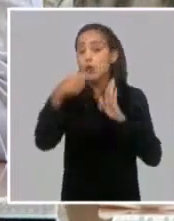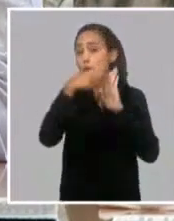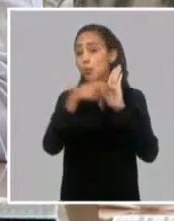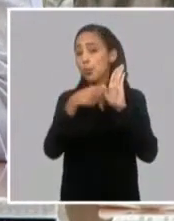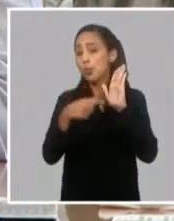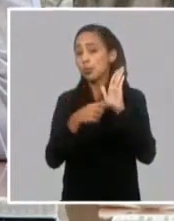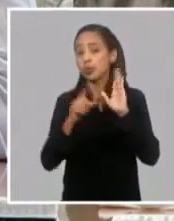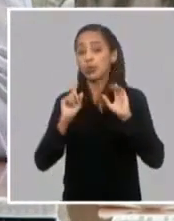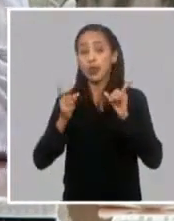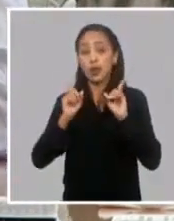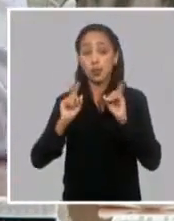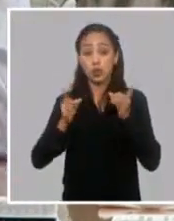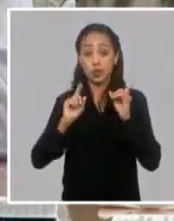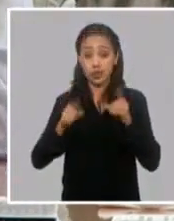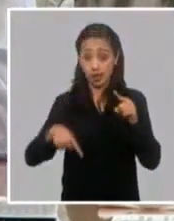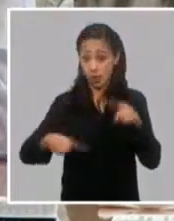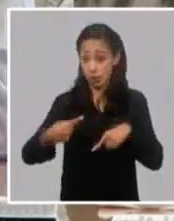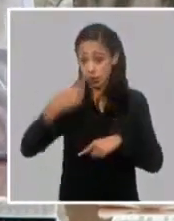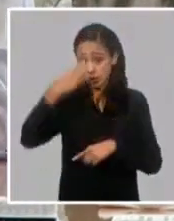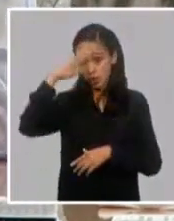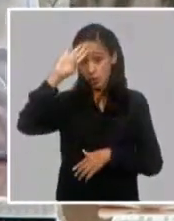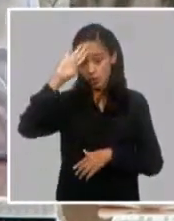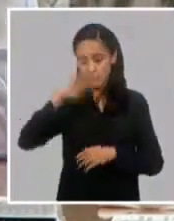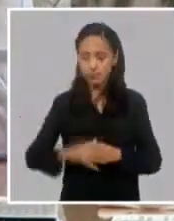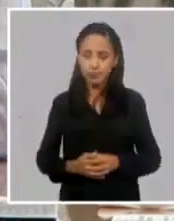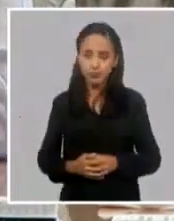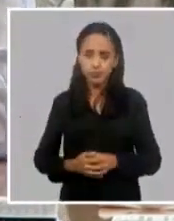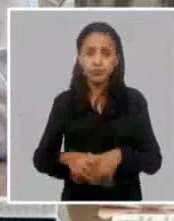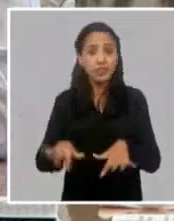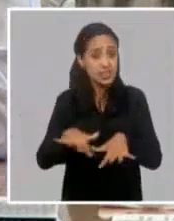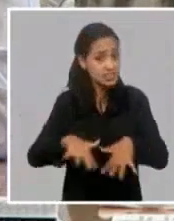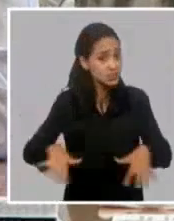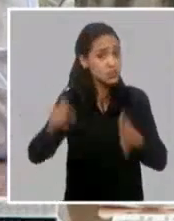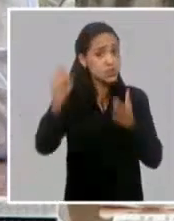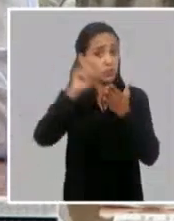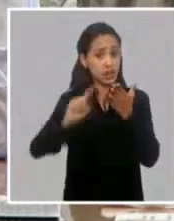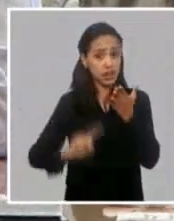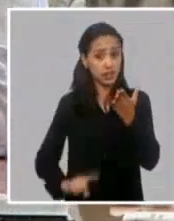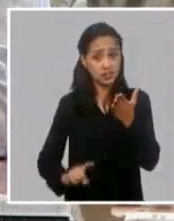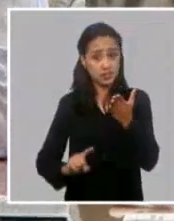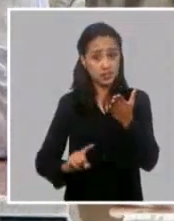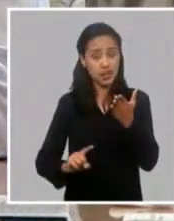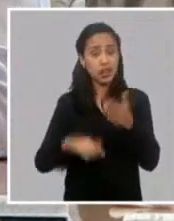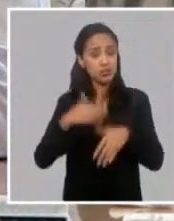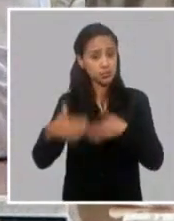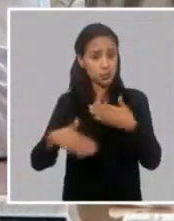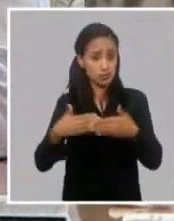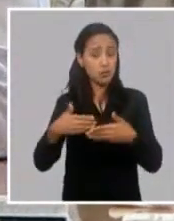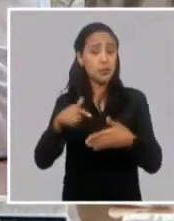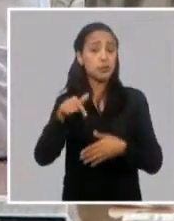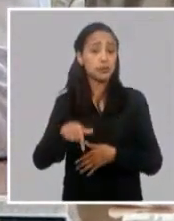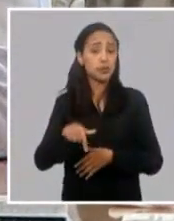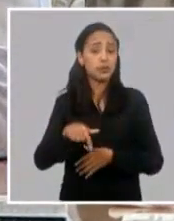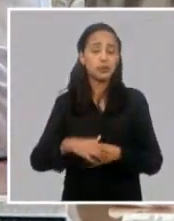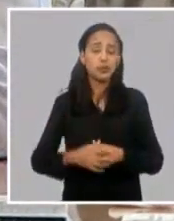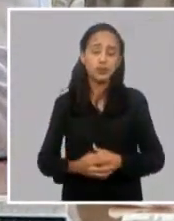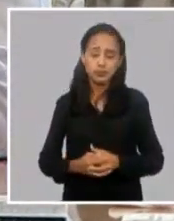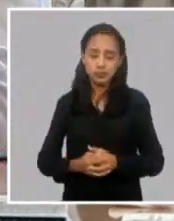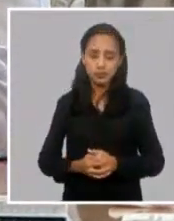política hacia Cuba. La situación electroenergética, que hoy, más que